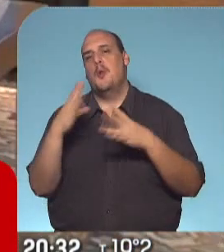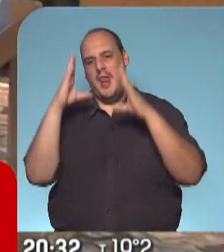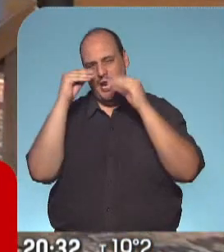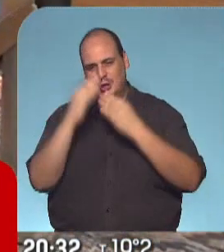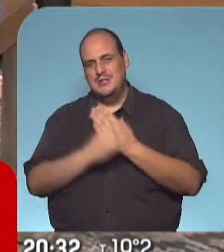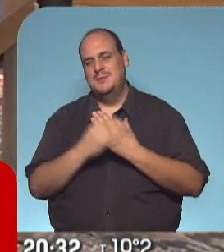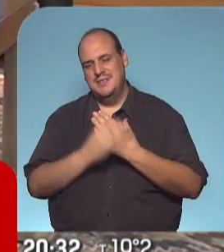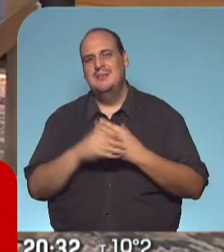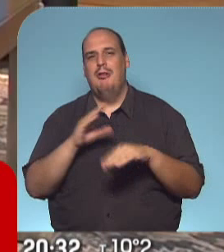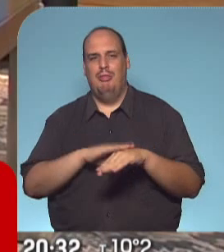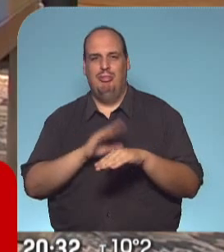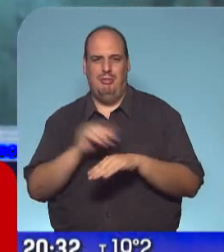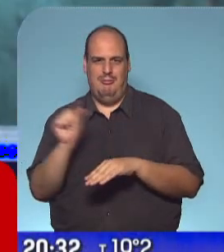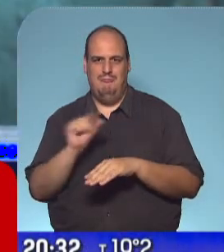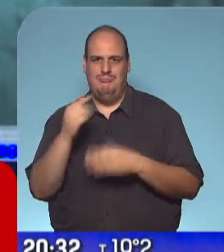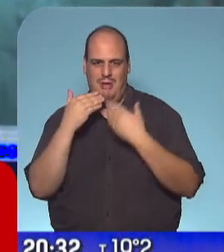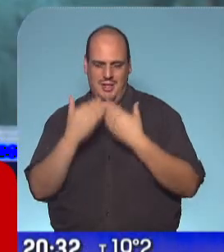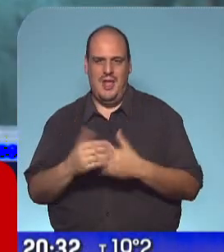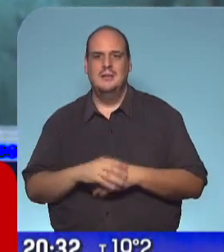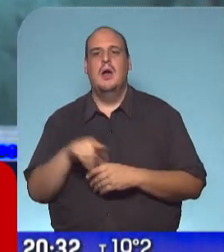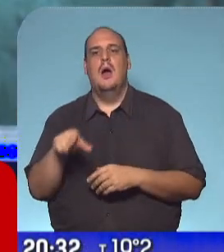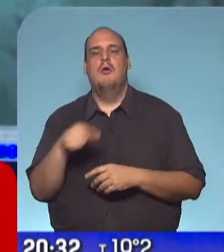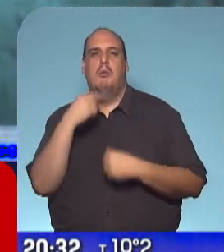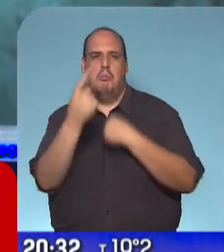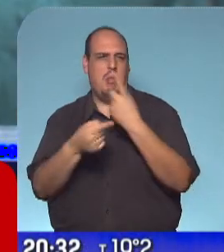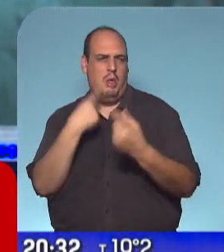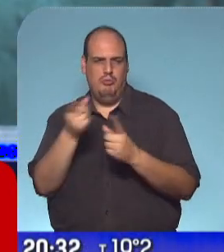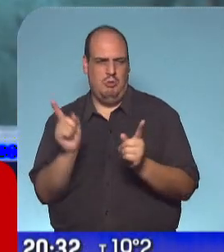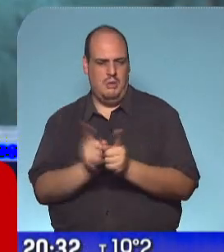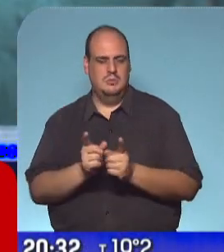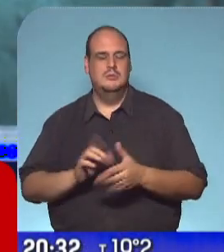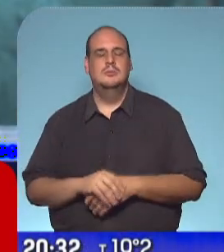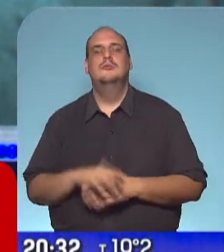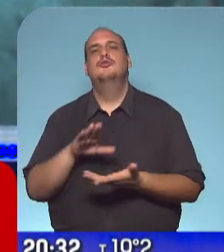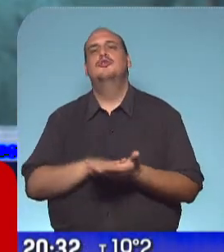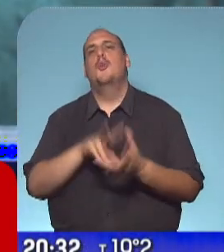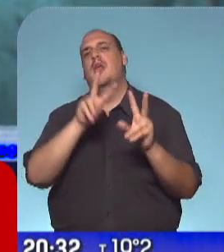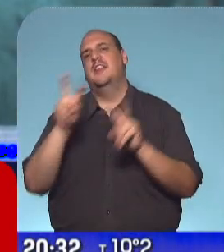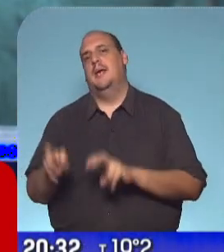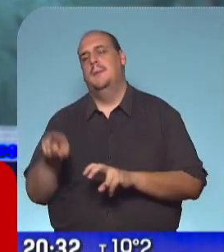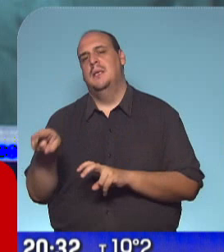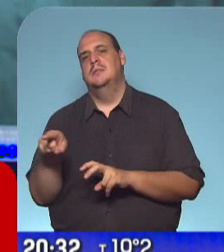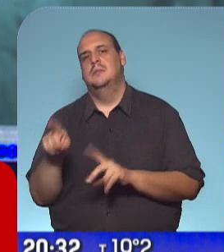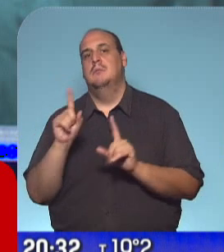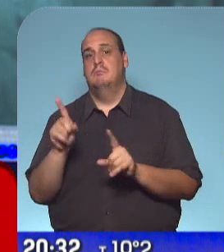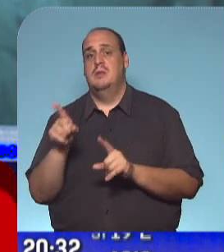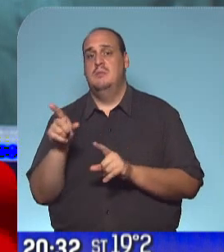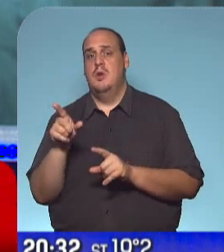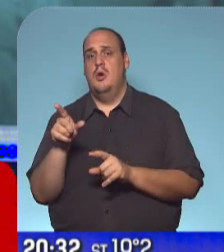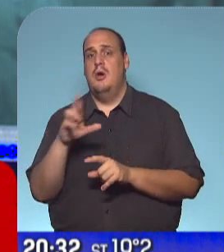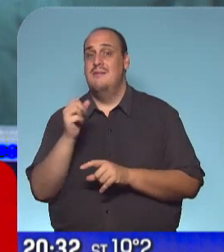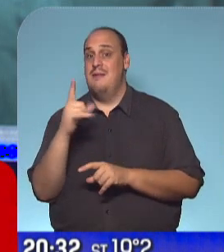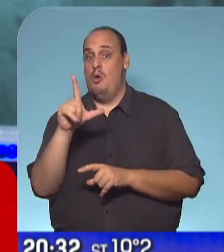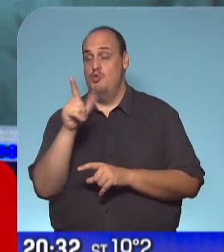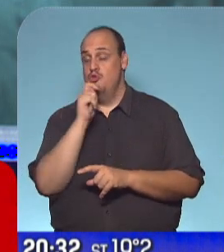también por este rato. Retomo y particularmente le hago un par de preguntas sobre temas que recién le contestaba a Raúl